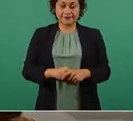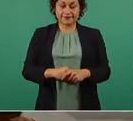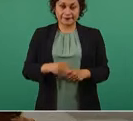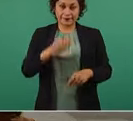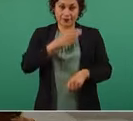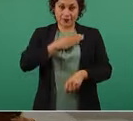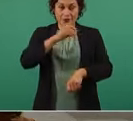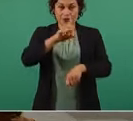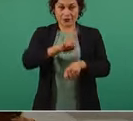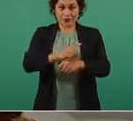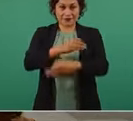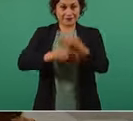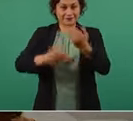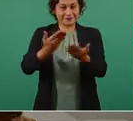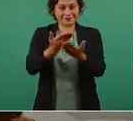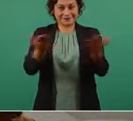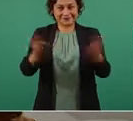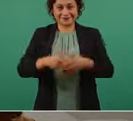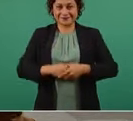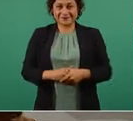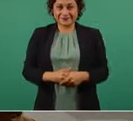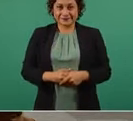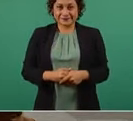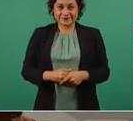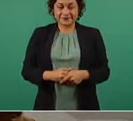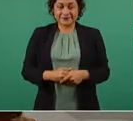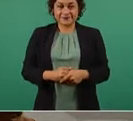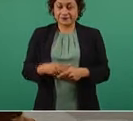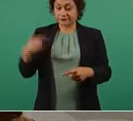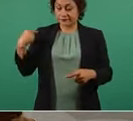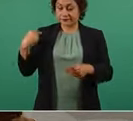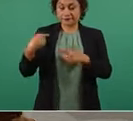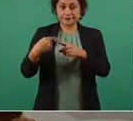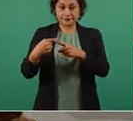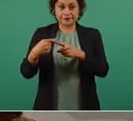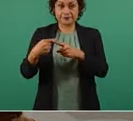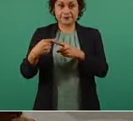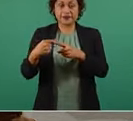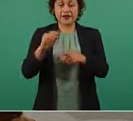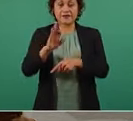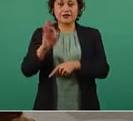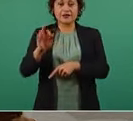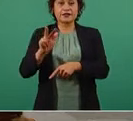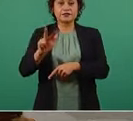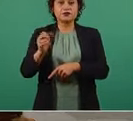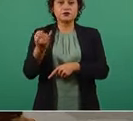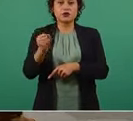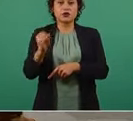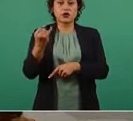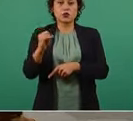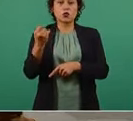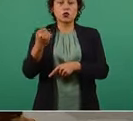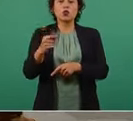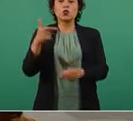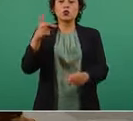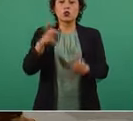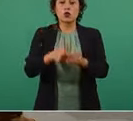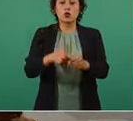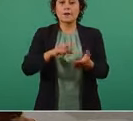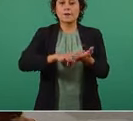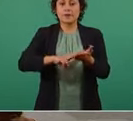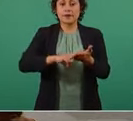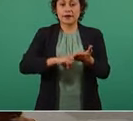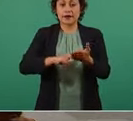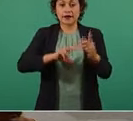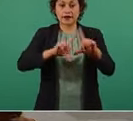buenos días a todas y todos. Con corte al 18 de junio, la gasolina regular registró un precio promedio nacional